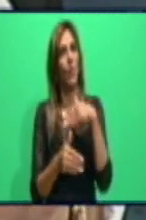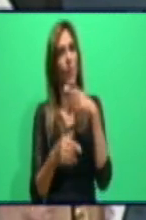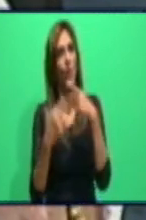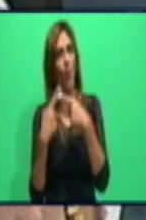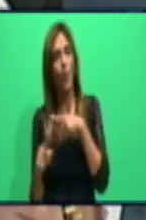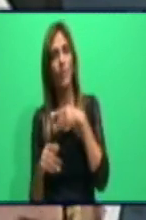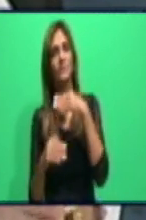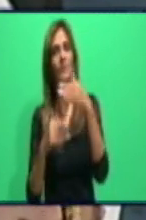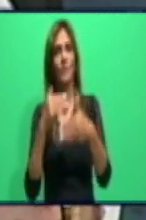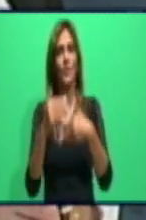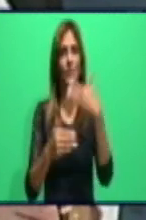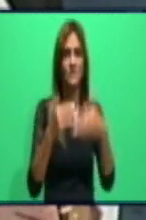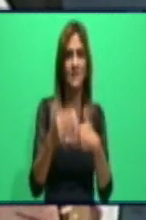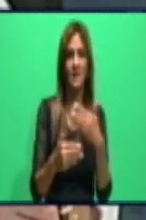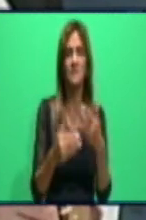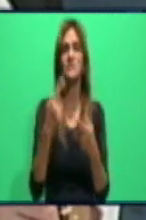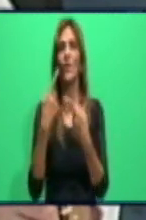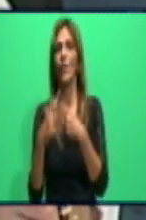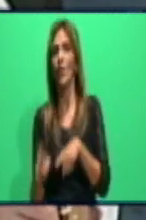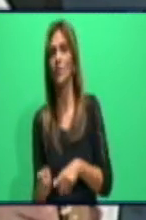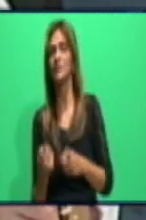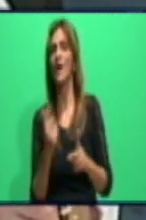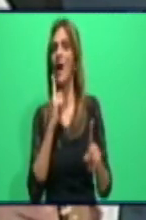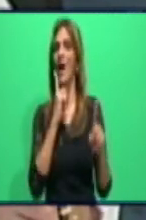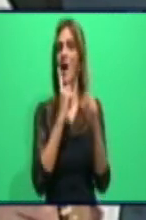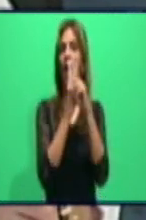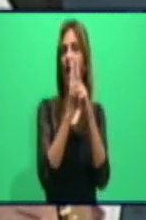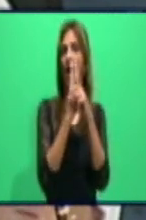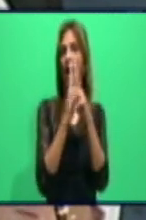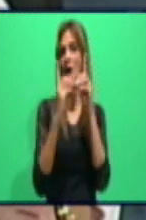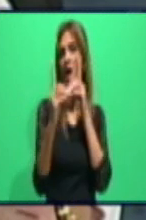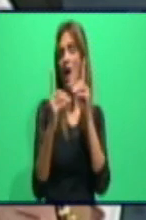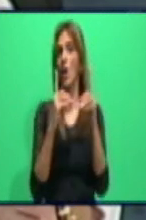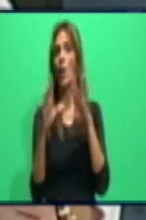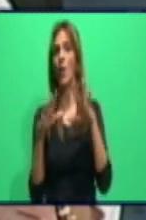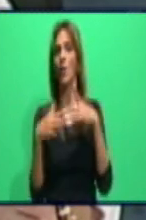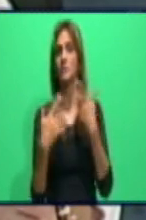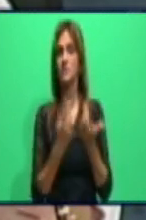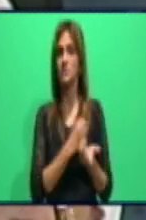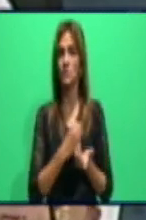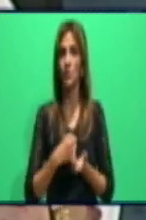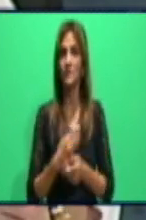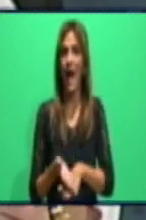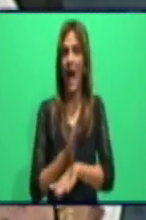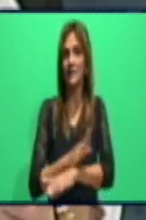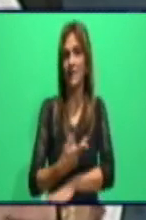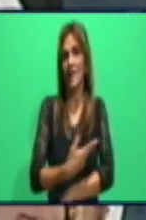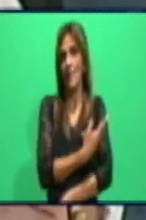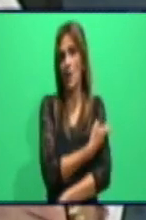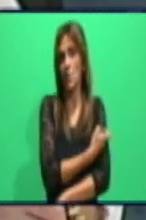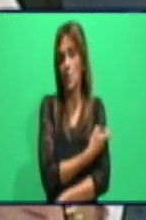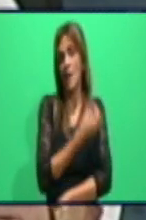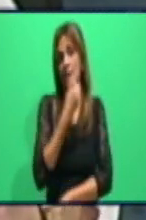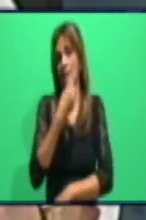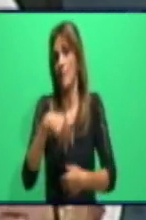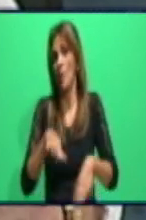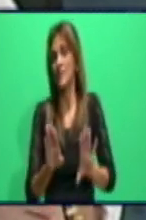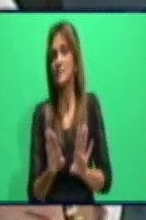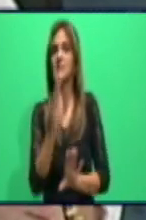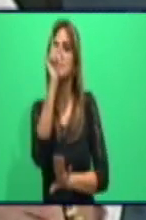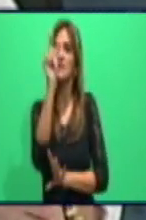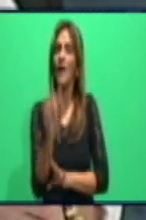de inclusión que se hace previo a la vacuna que puede que en este momento si el paciente se ha descompensado de